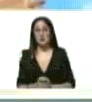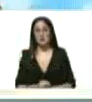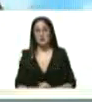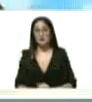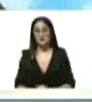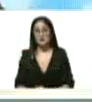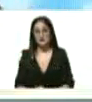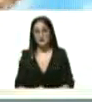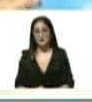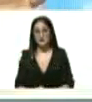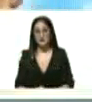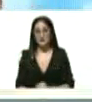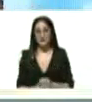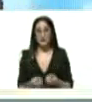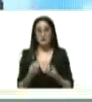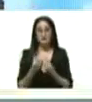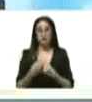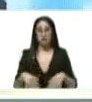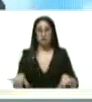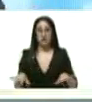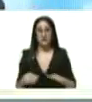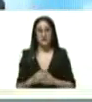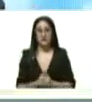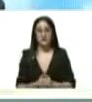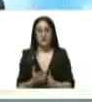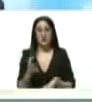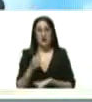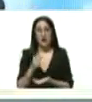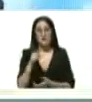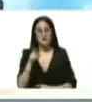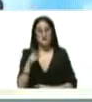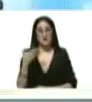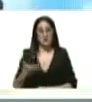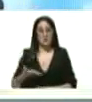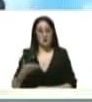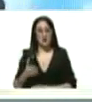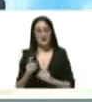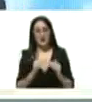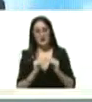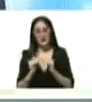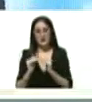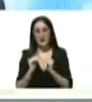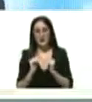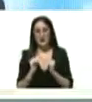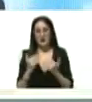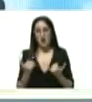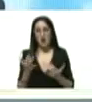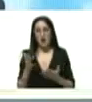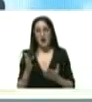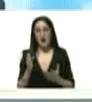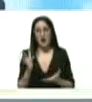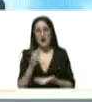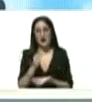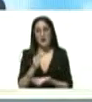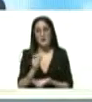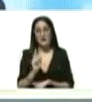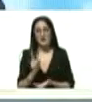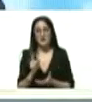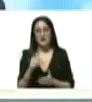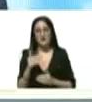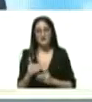desdibujara, se deshiciera en pedazos. Y los CLA fue un elemento clave de la estabilidad. Ahora los CLA hay que